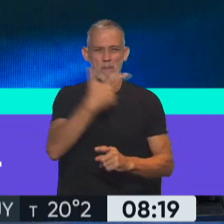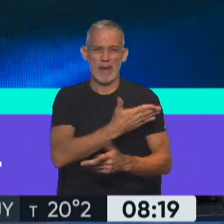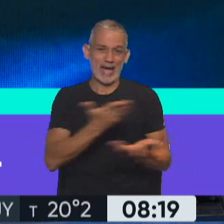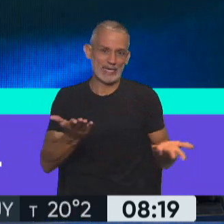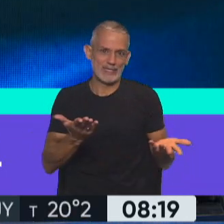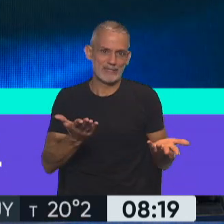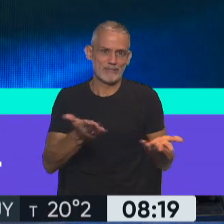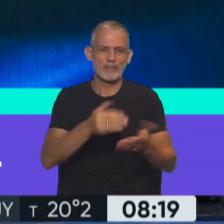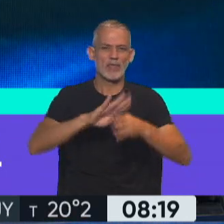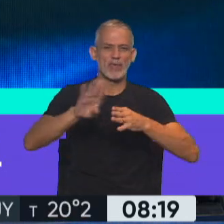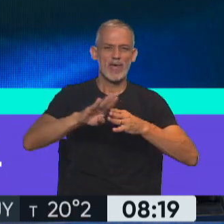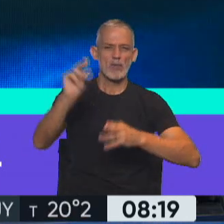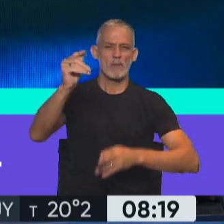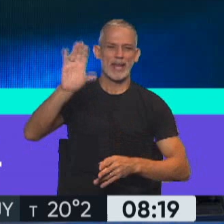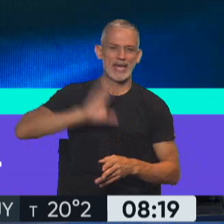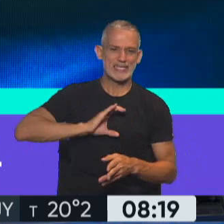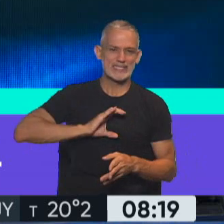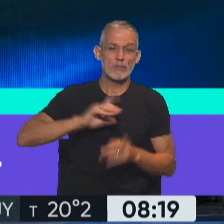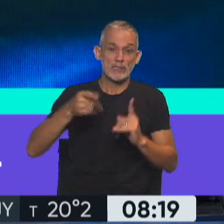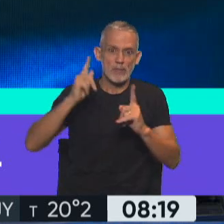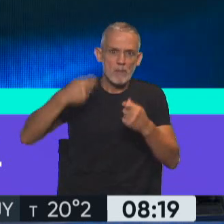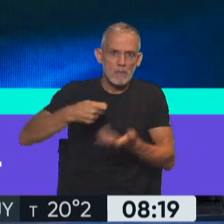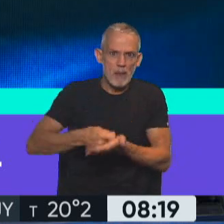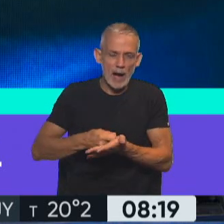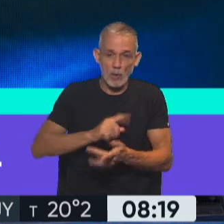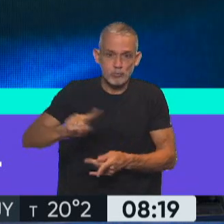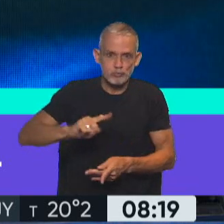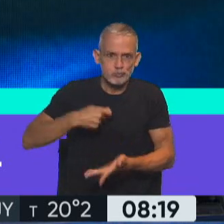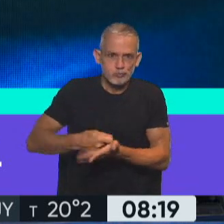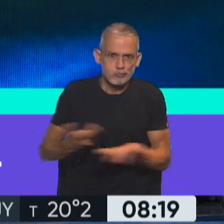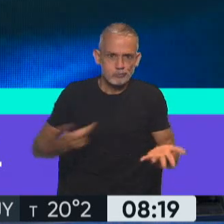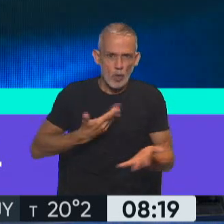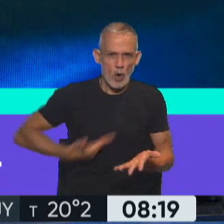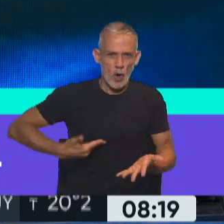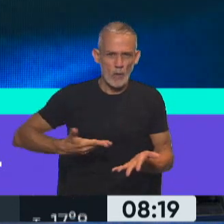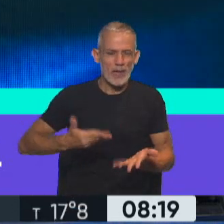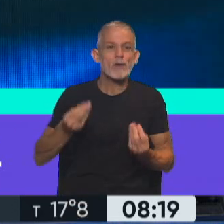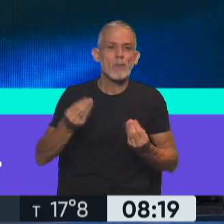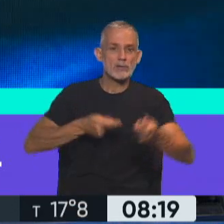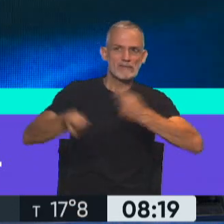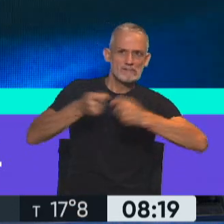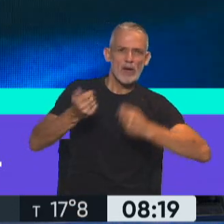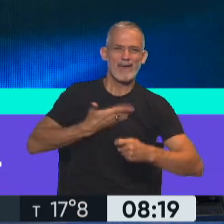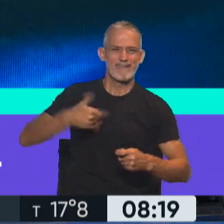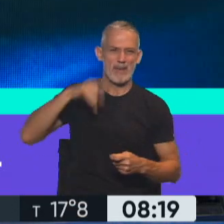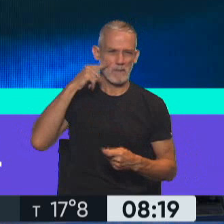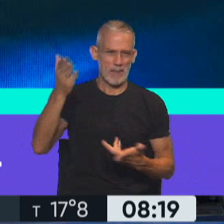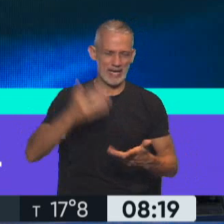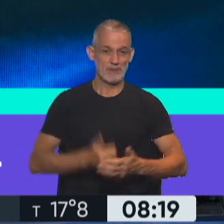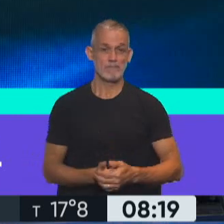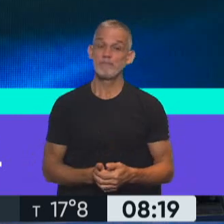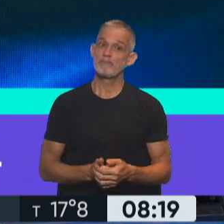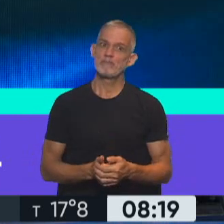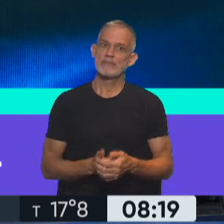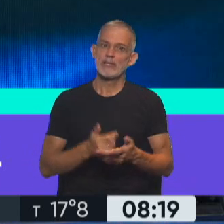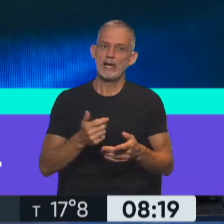no solamente el endeudamiento, sino los pagos imposibles de afrontar por el gobierno, por ese motivo la negociación con el fondo. Si